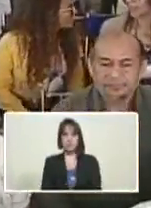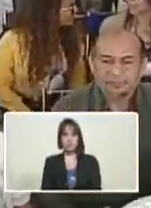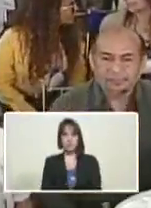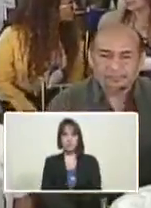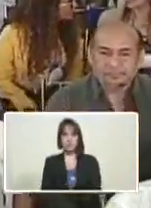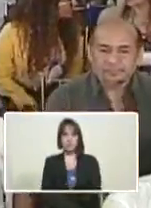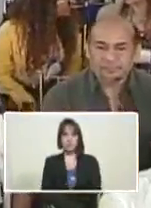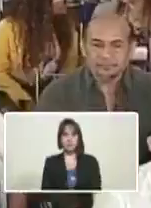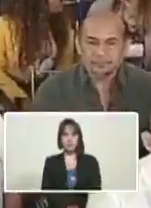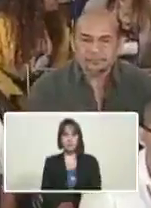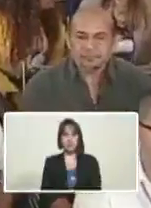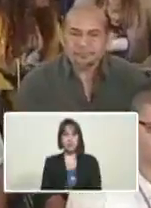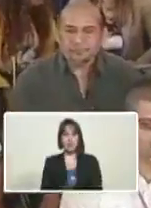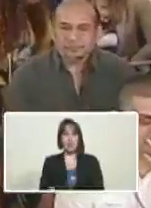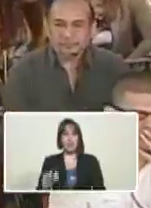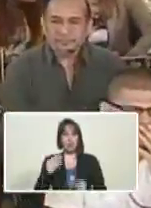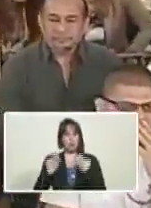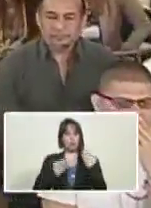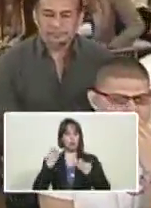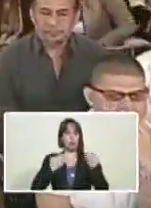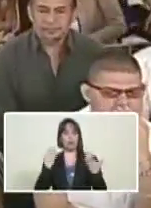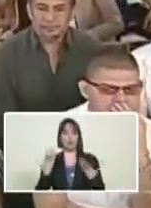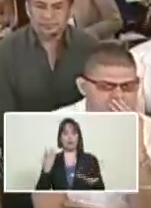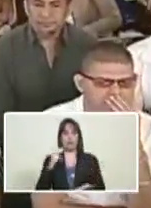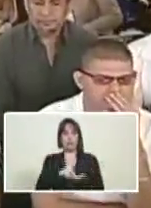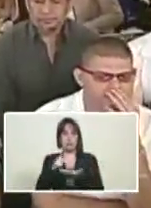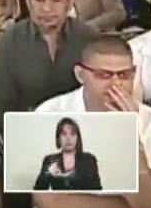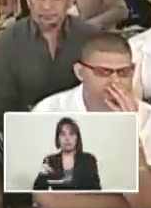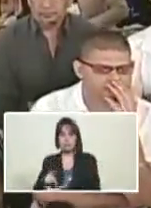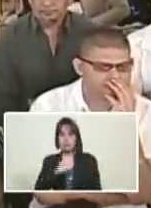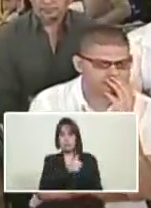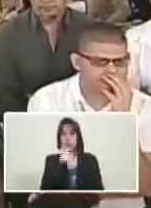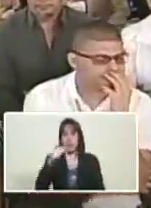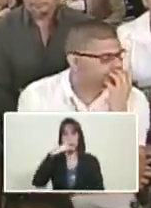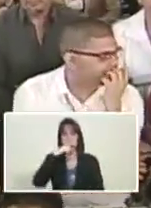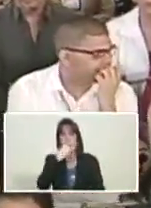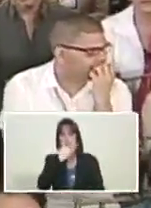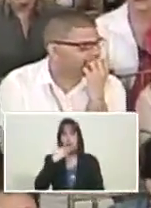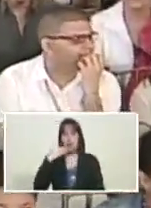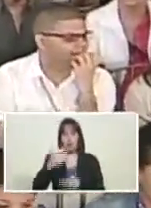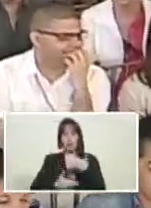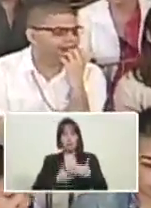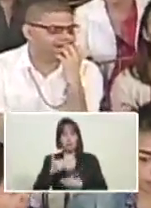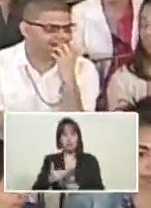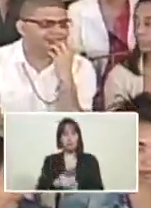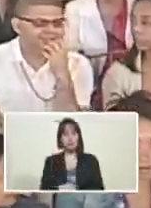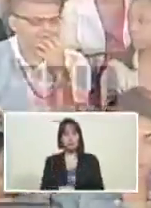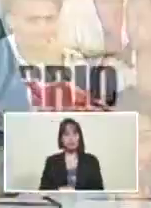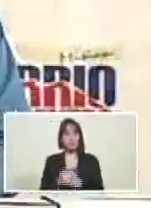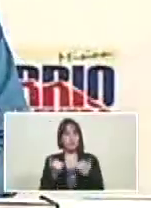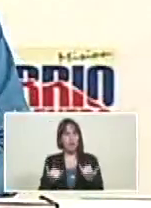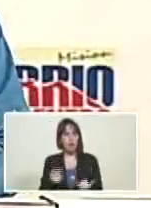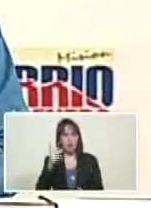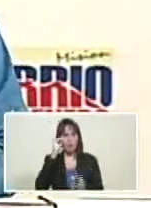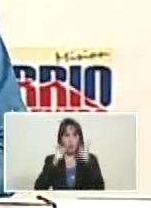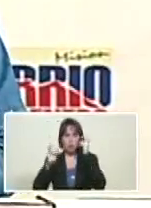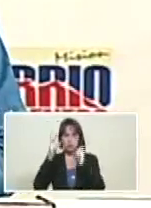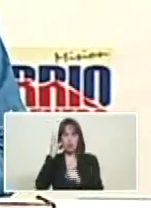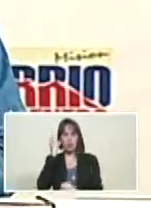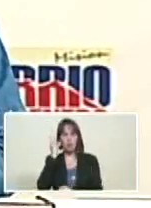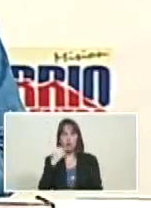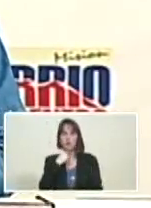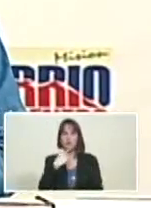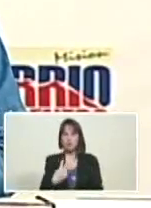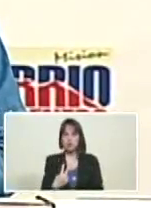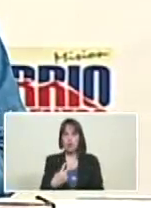Bueno, muy emocionante, ¿vale? Cada intervención es mejor que otra. Ahora vamos a escuchar a una vocera del